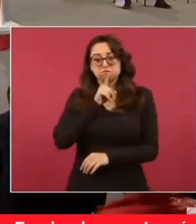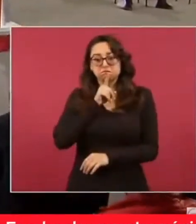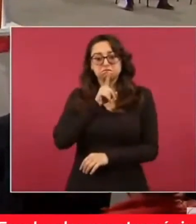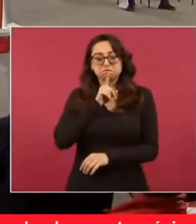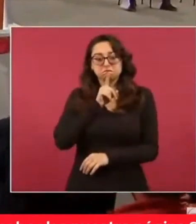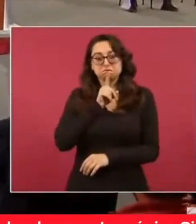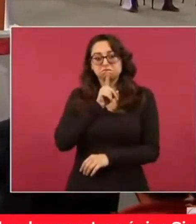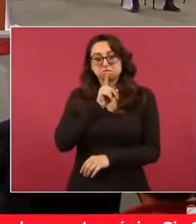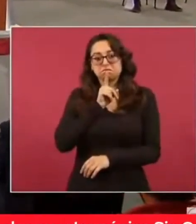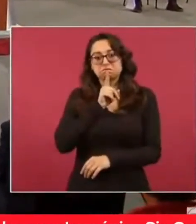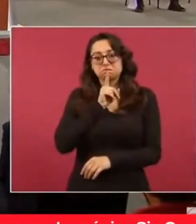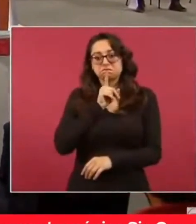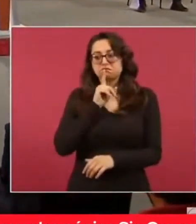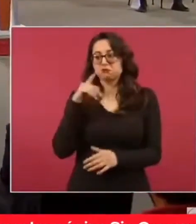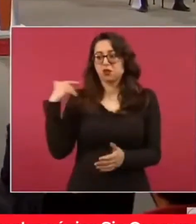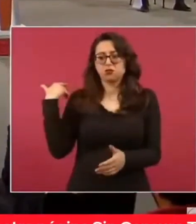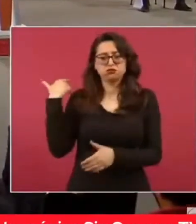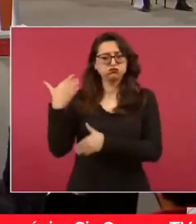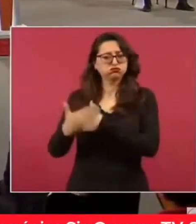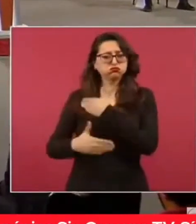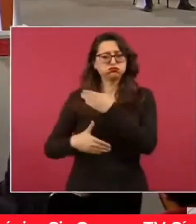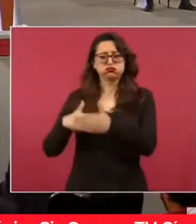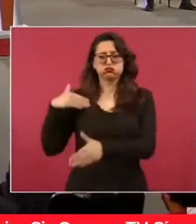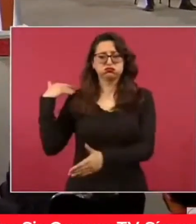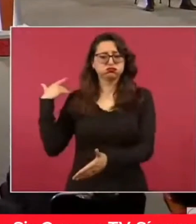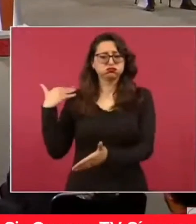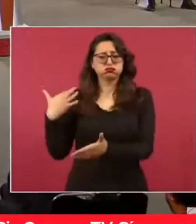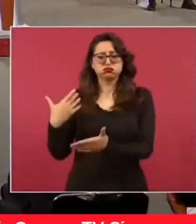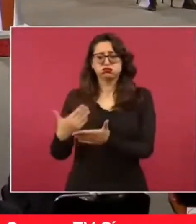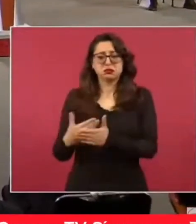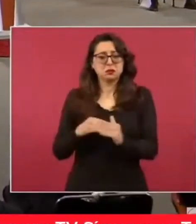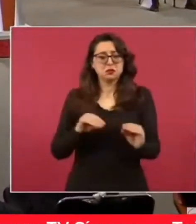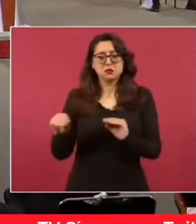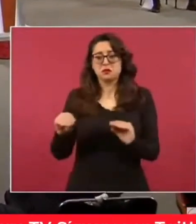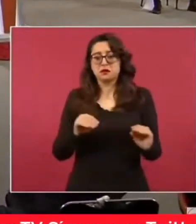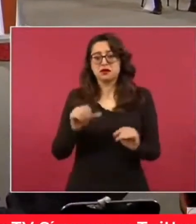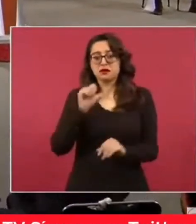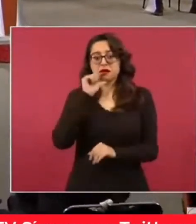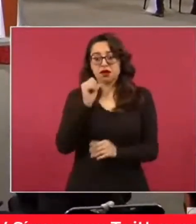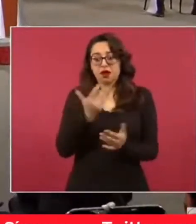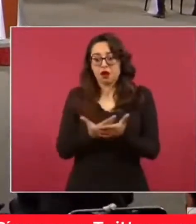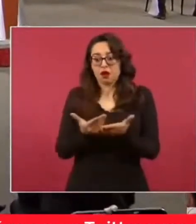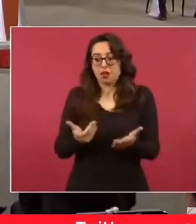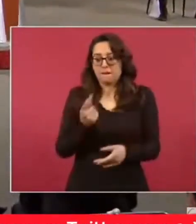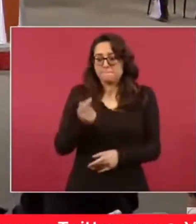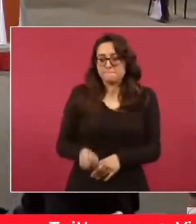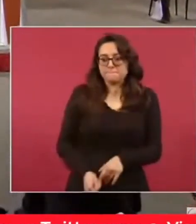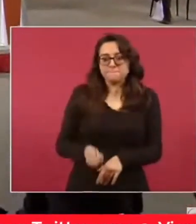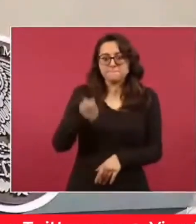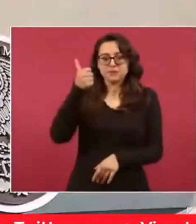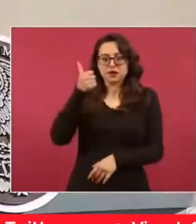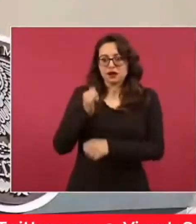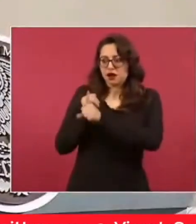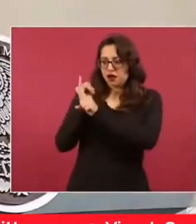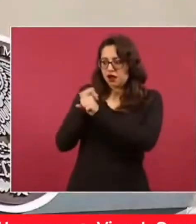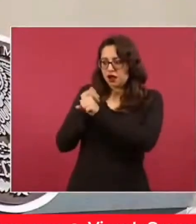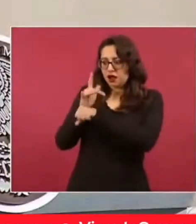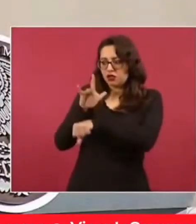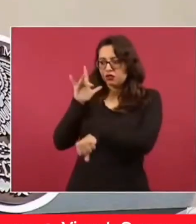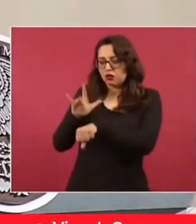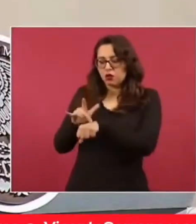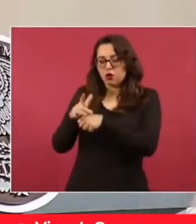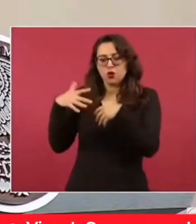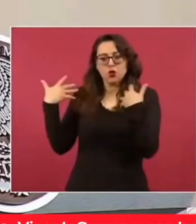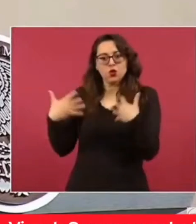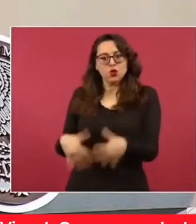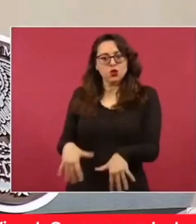arqueológicos en la península de Yucatán y el sureste mexicano. En cuanto al salvamento arqueológico,